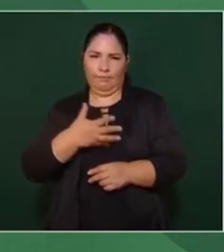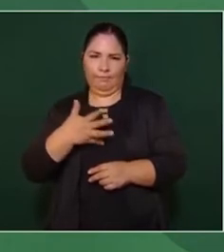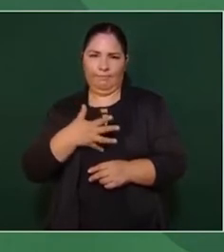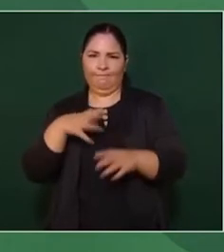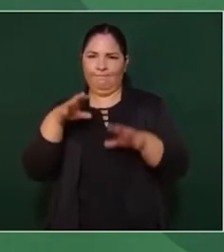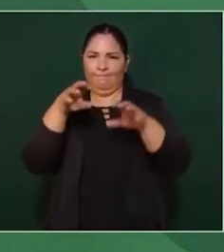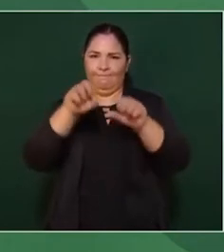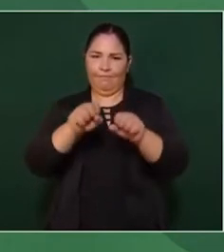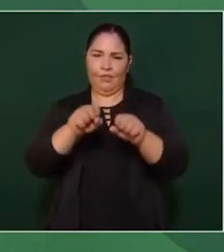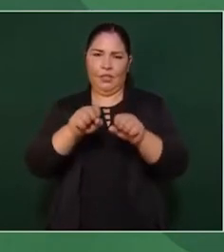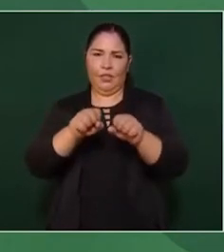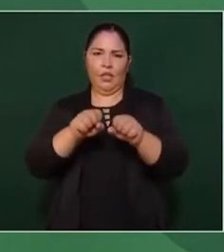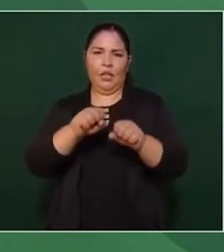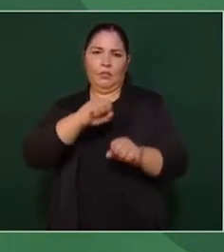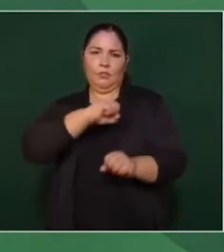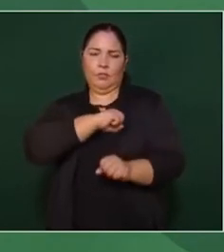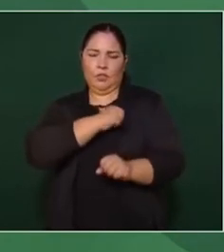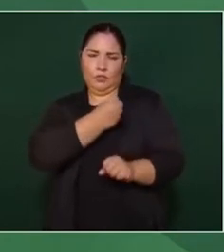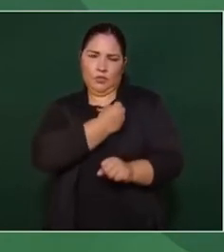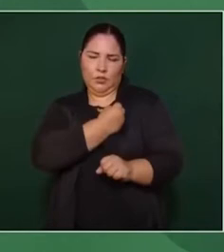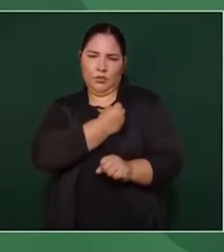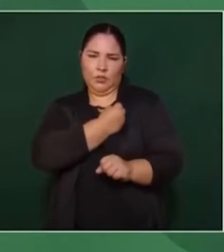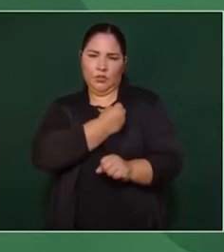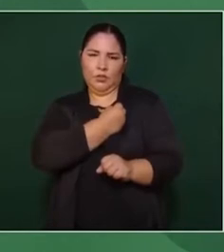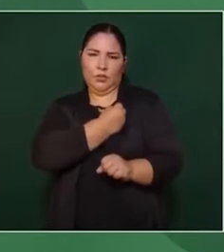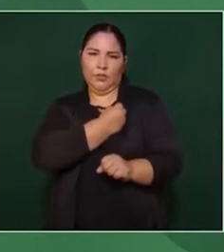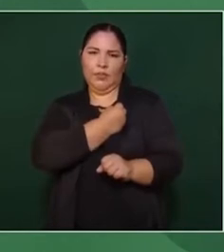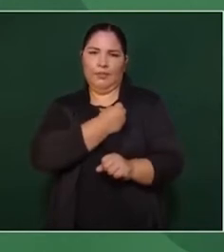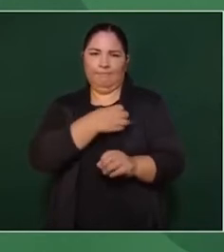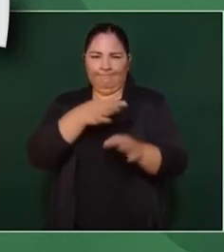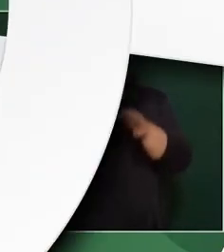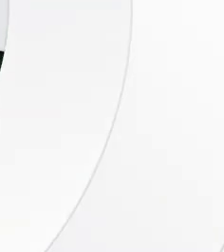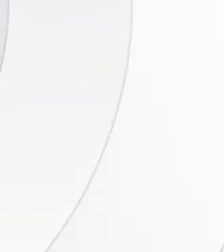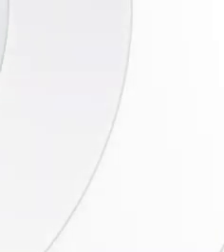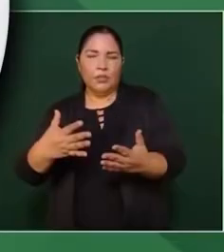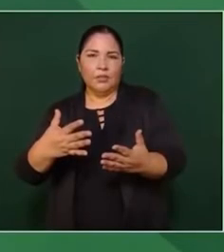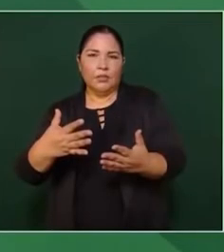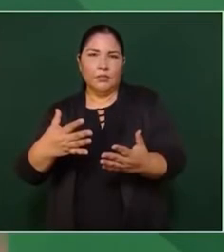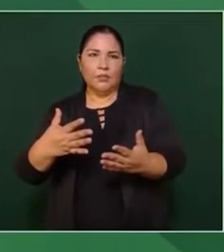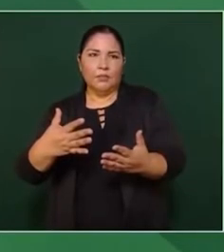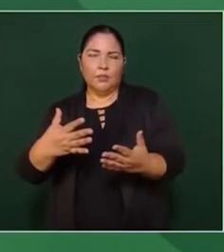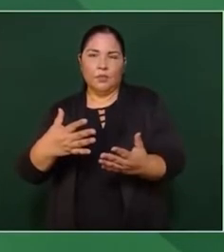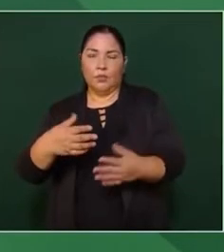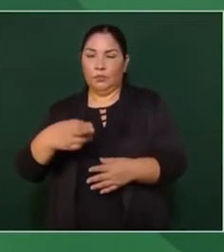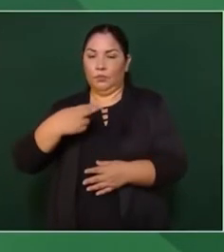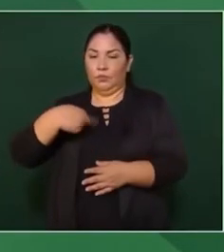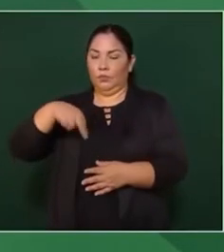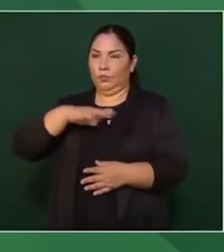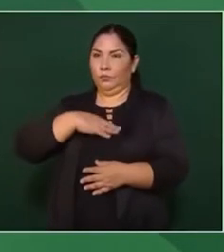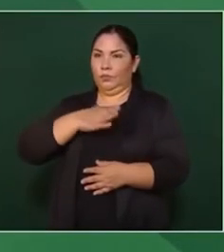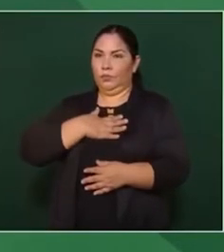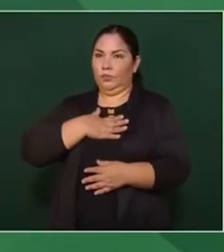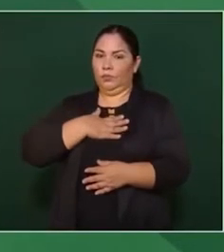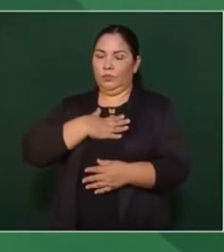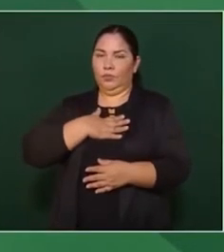acceso a un sistema de salud de calidad. Nosotros,